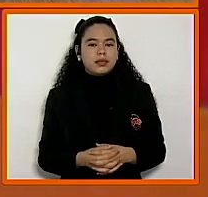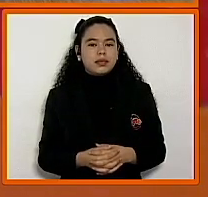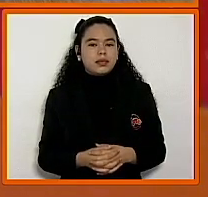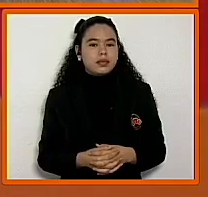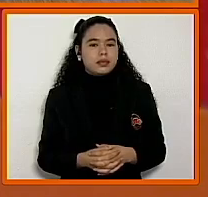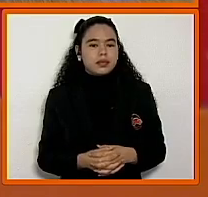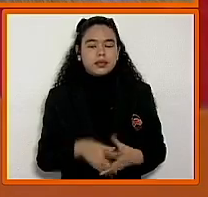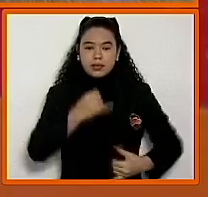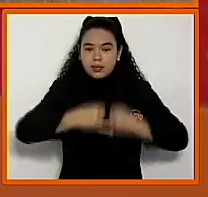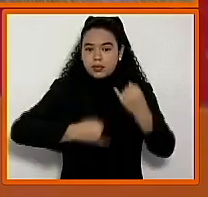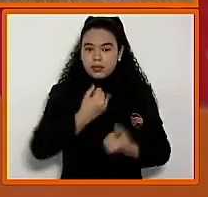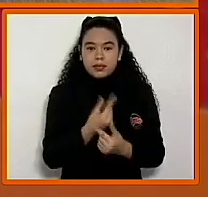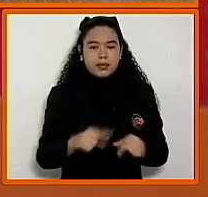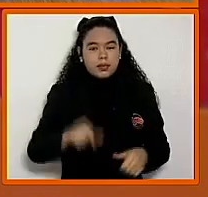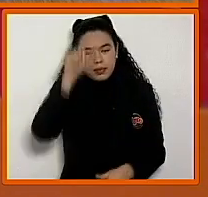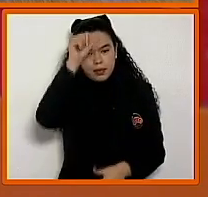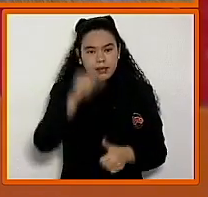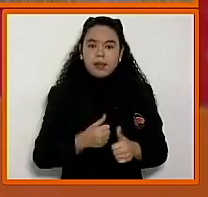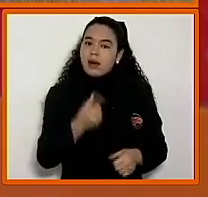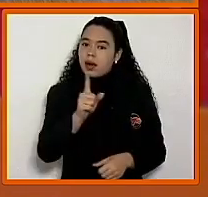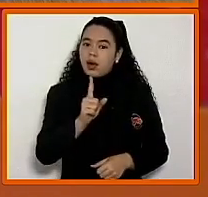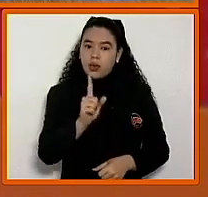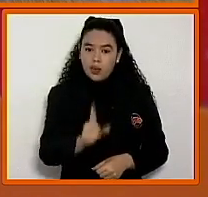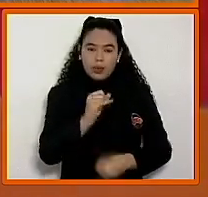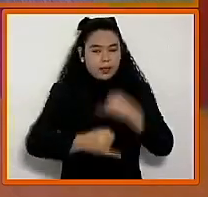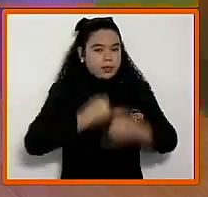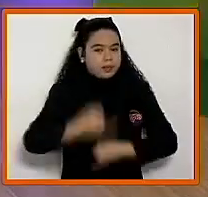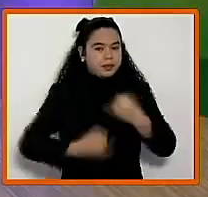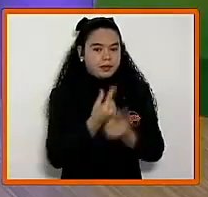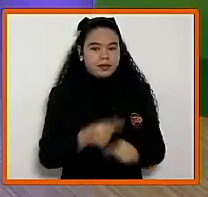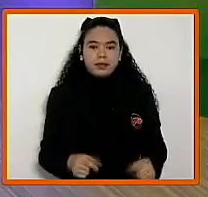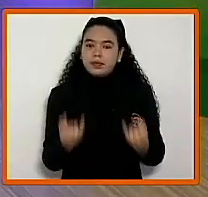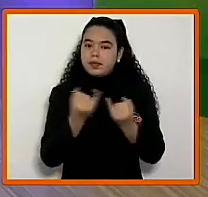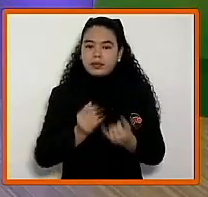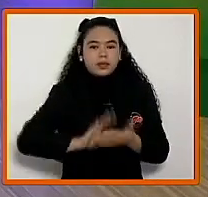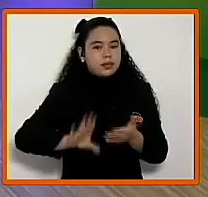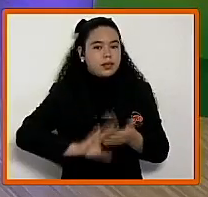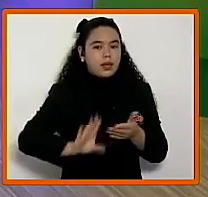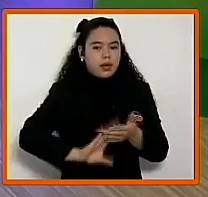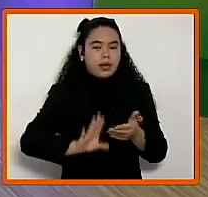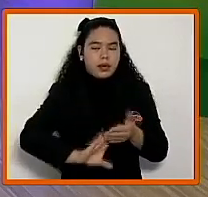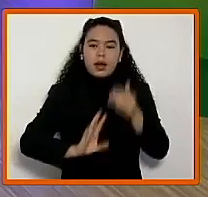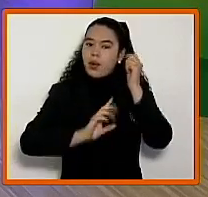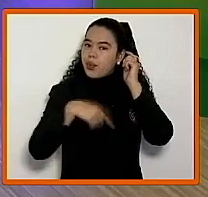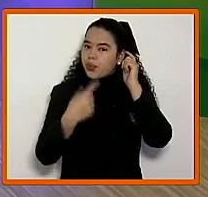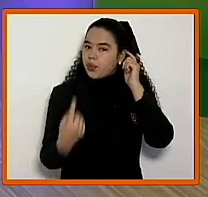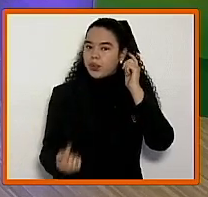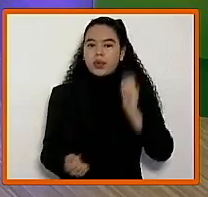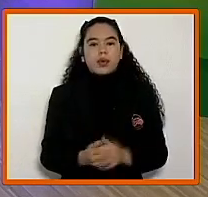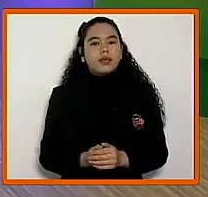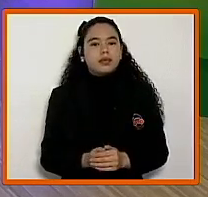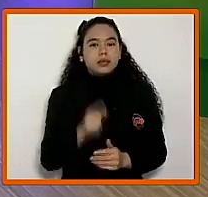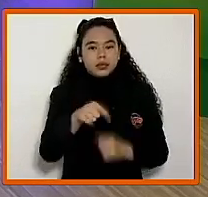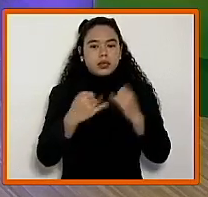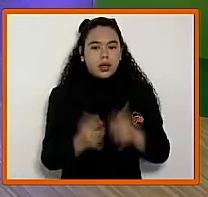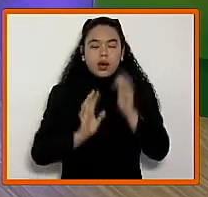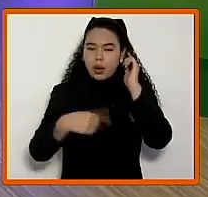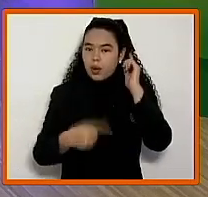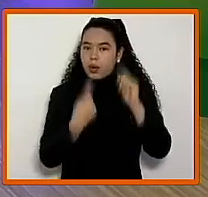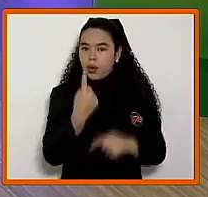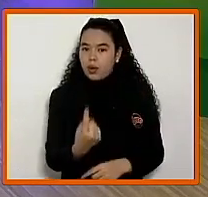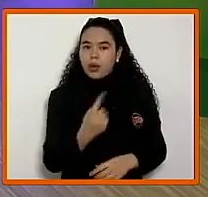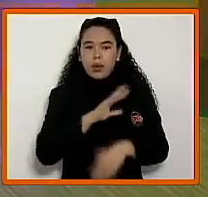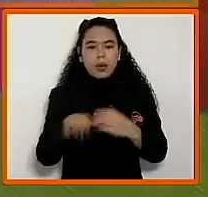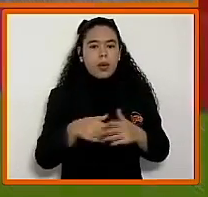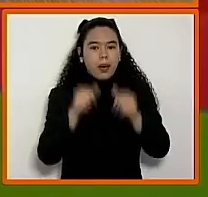esta es jugada gratis. Recuerda, querido jugador, que tienes una jugada gratis por el mismo monto que invertiste en Diaria. Pero si eres jugador para más uno, atento,